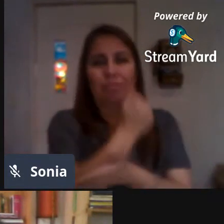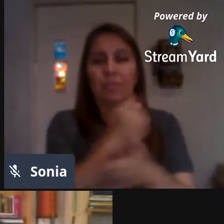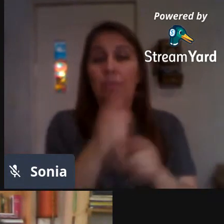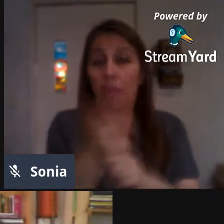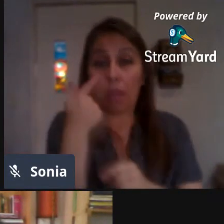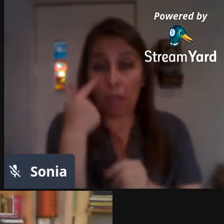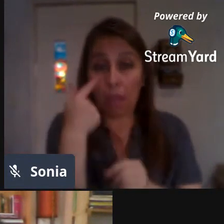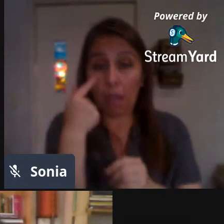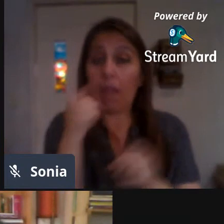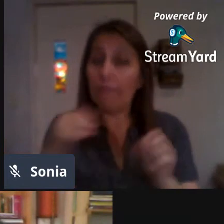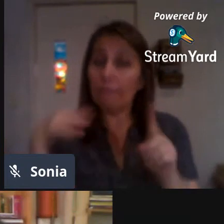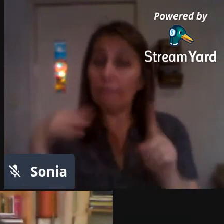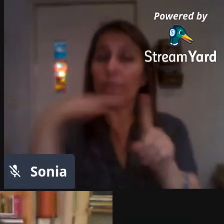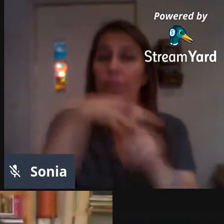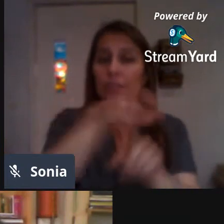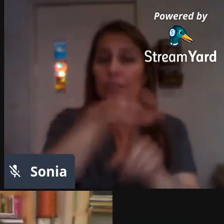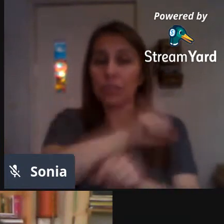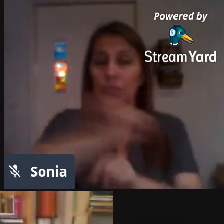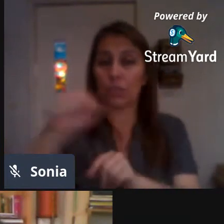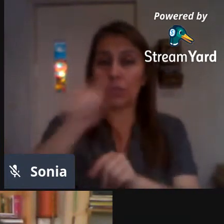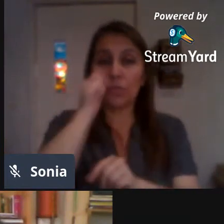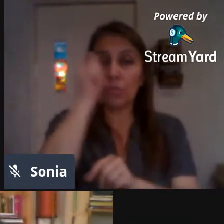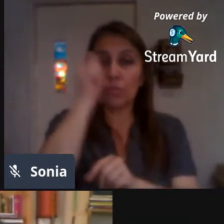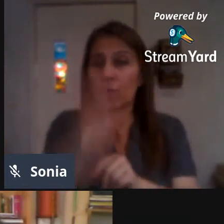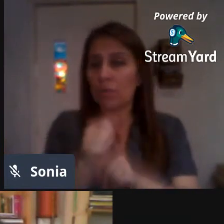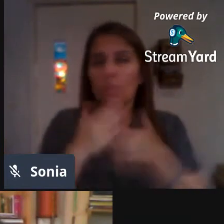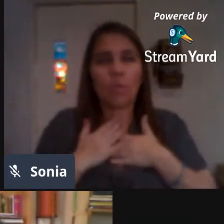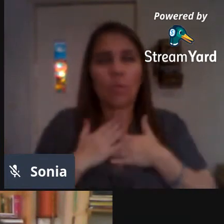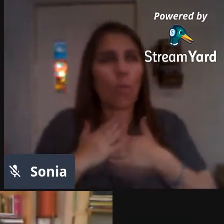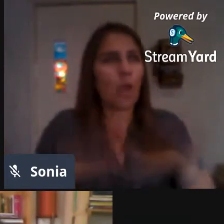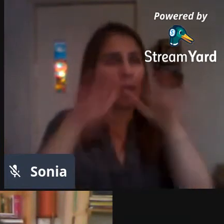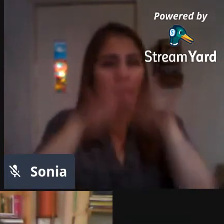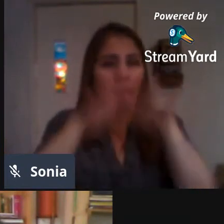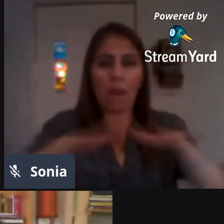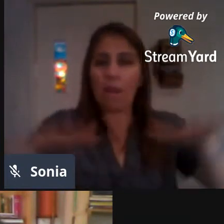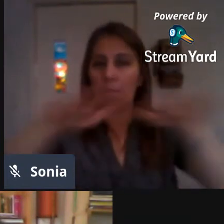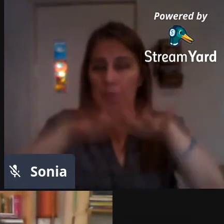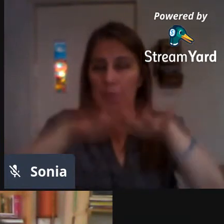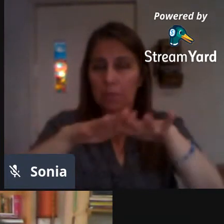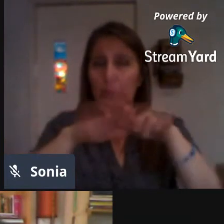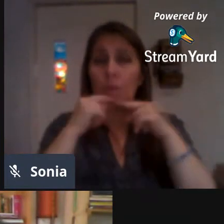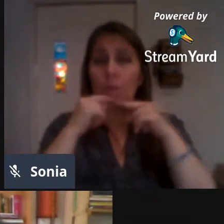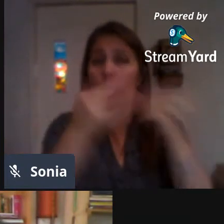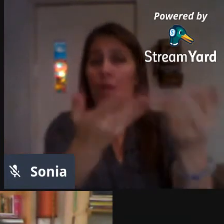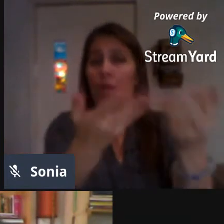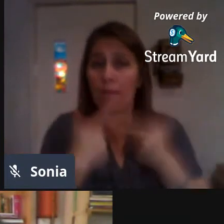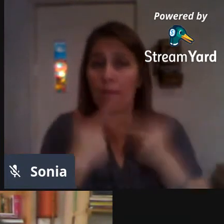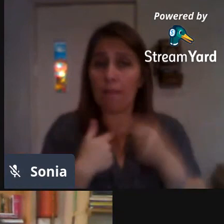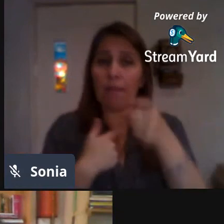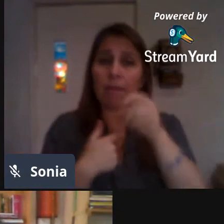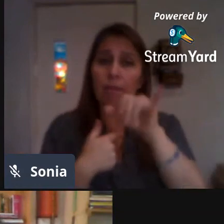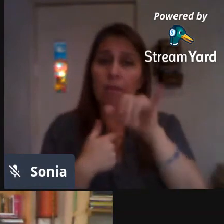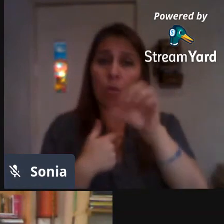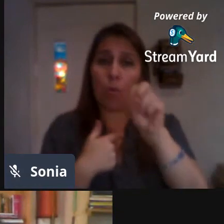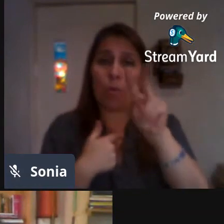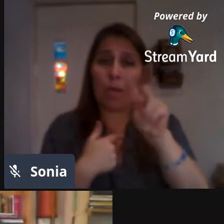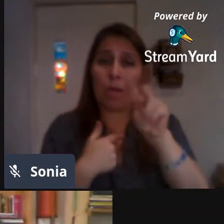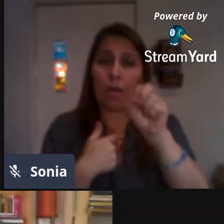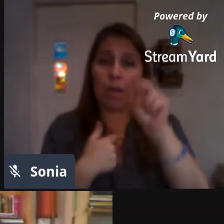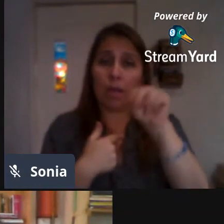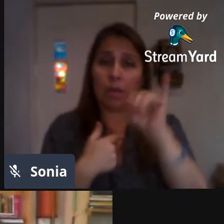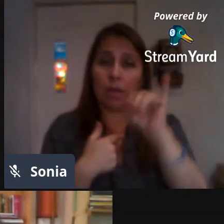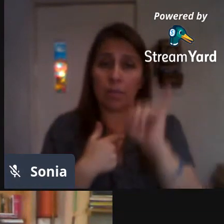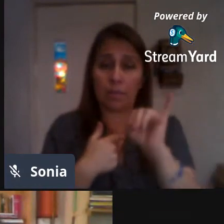es en todos los ámbitos no hay algo que dice el que me parece muy importante es como cómo hacemos para que esas voces sean escuchadas